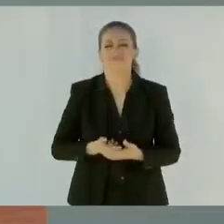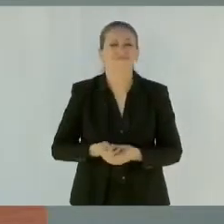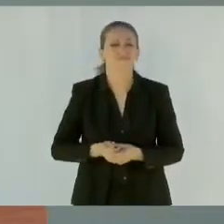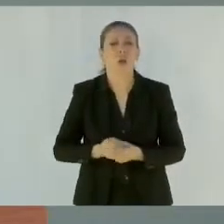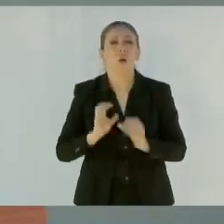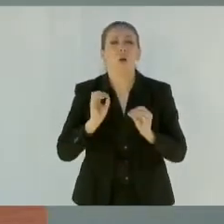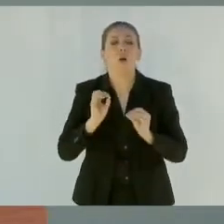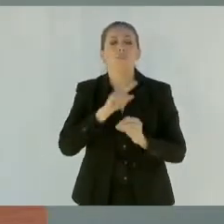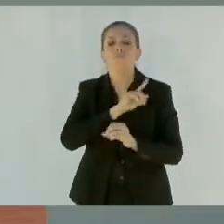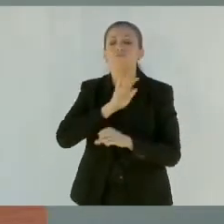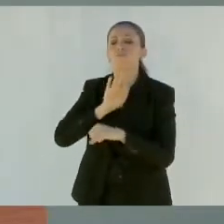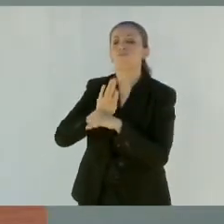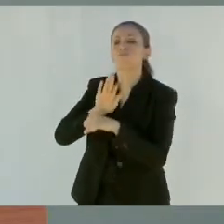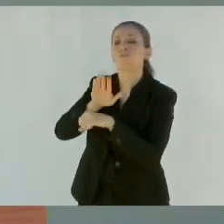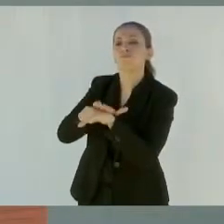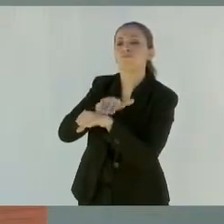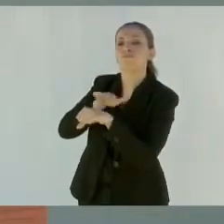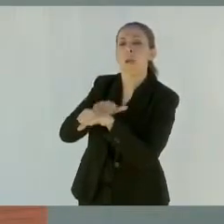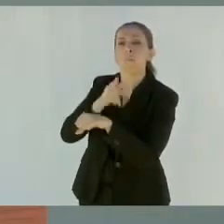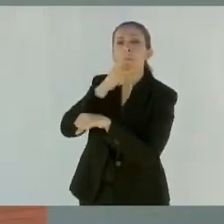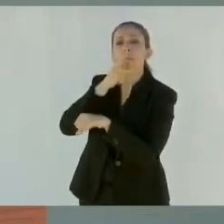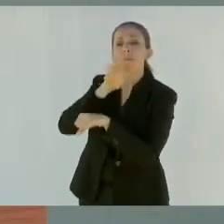y lo mucho